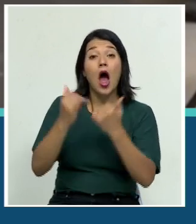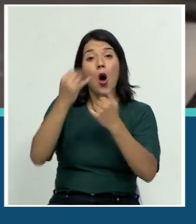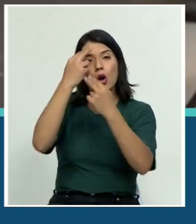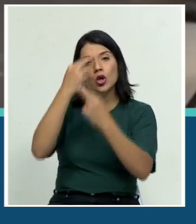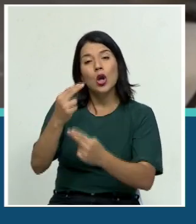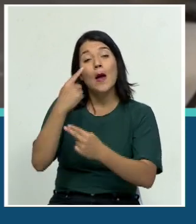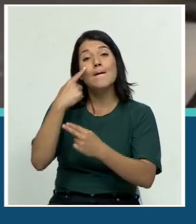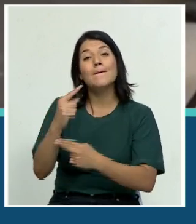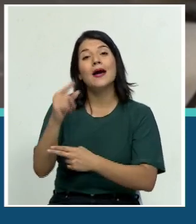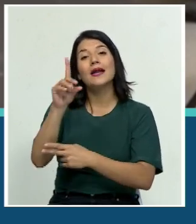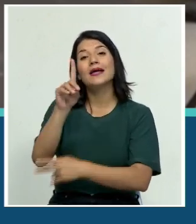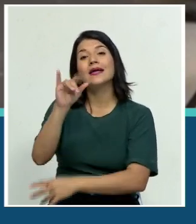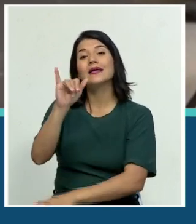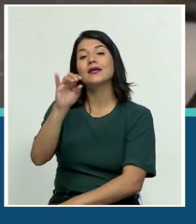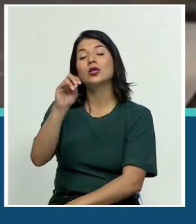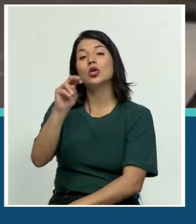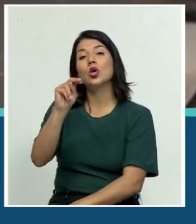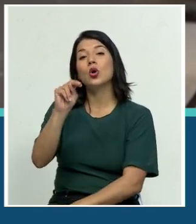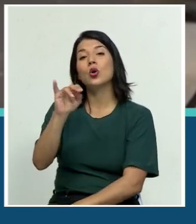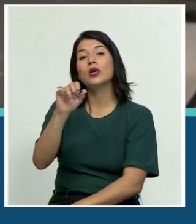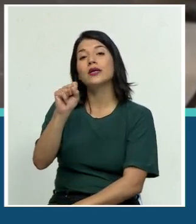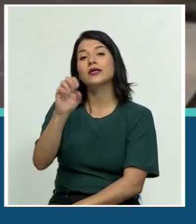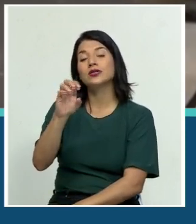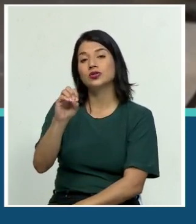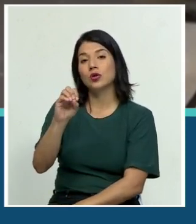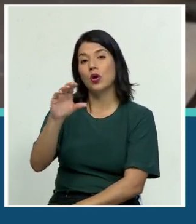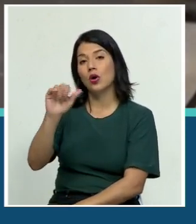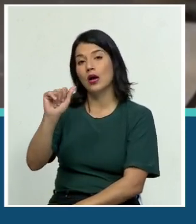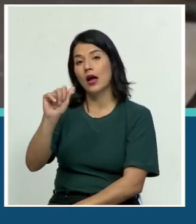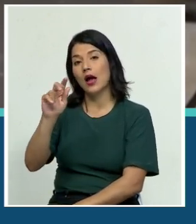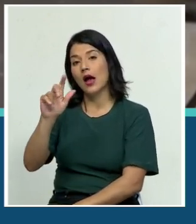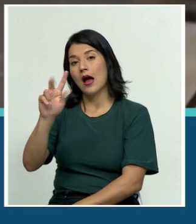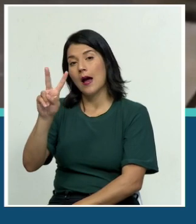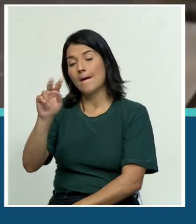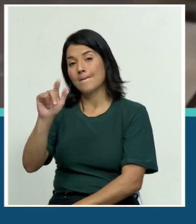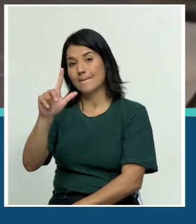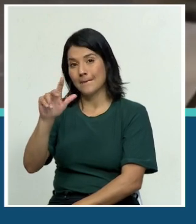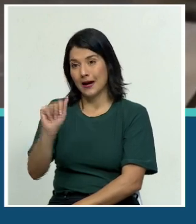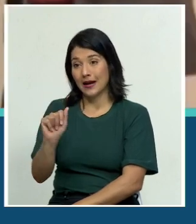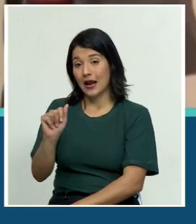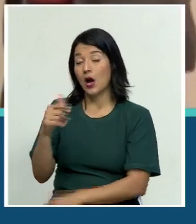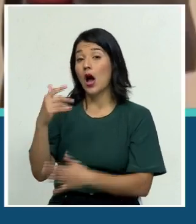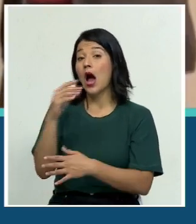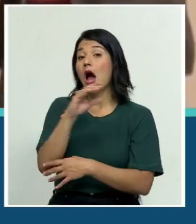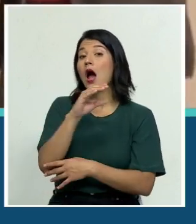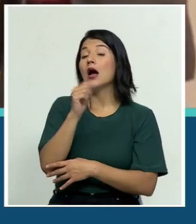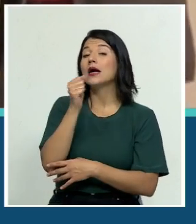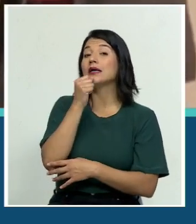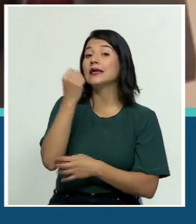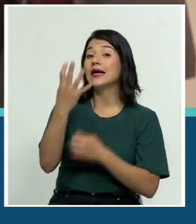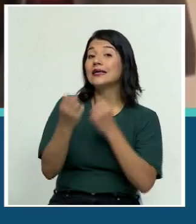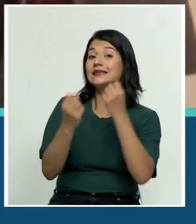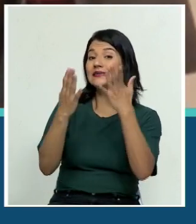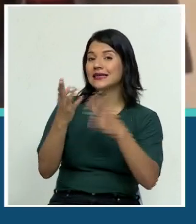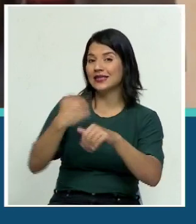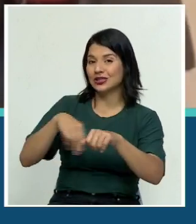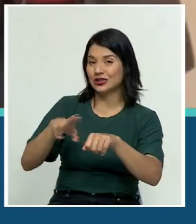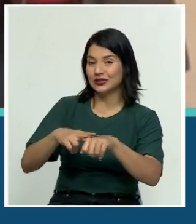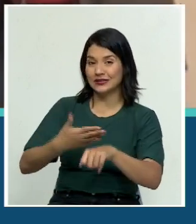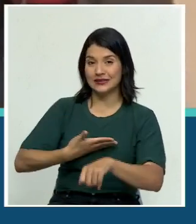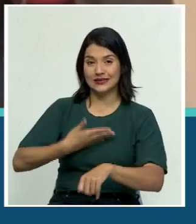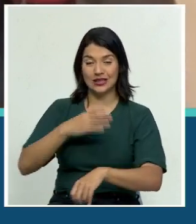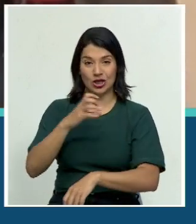señor Dionisio Cabal Antillón, artista nacional, orgullo de Costa Rica. Yo soy un